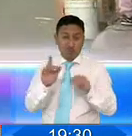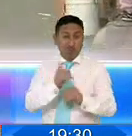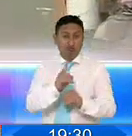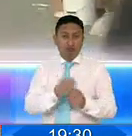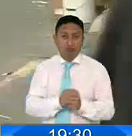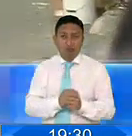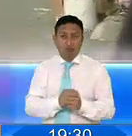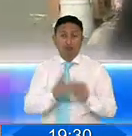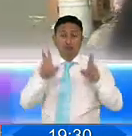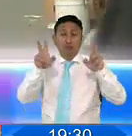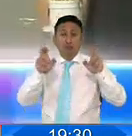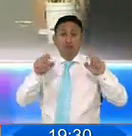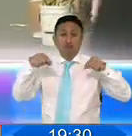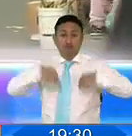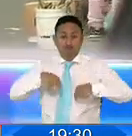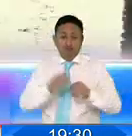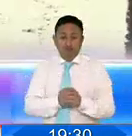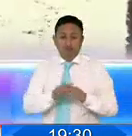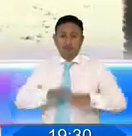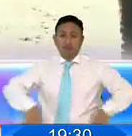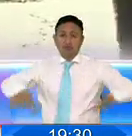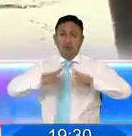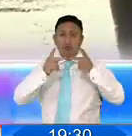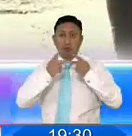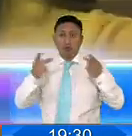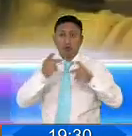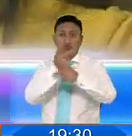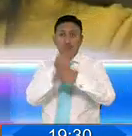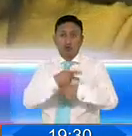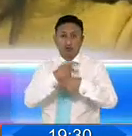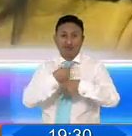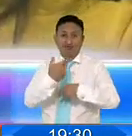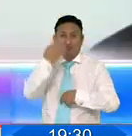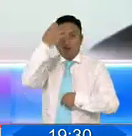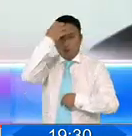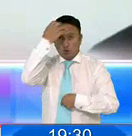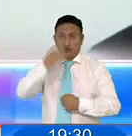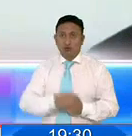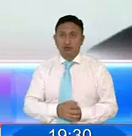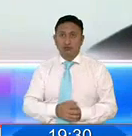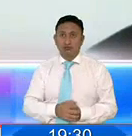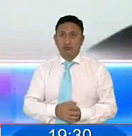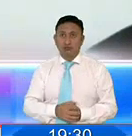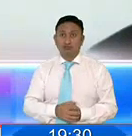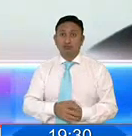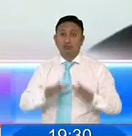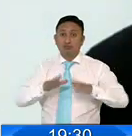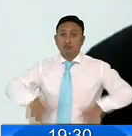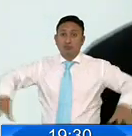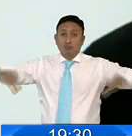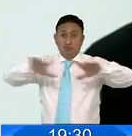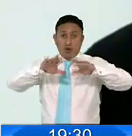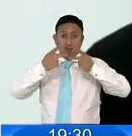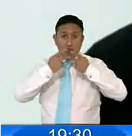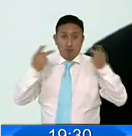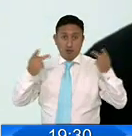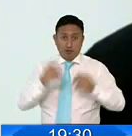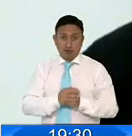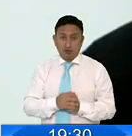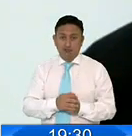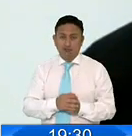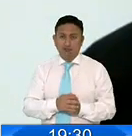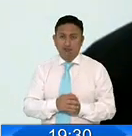Hay avances en temas relacionados con el espacio público, productividad y educación. En el espacio público creemos